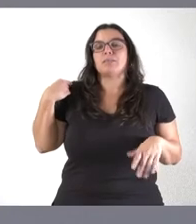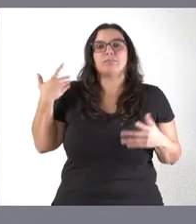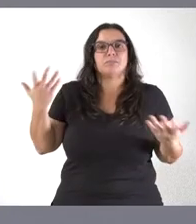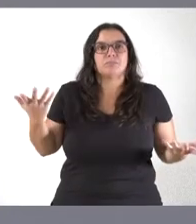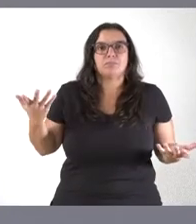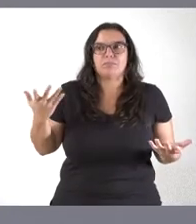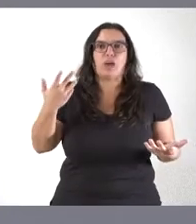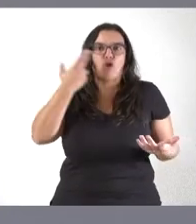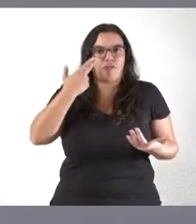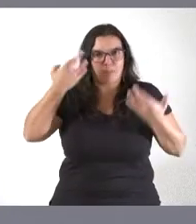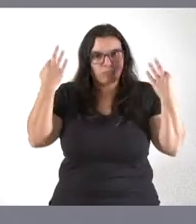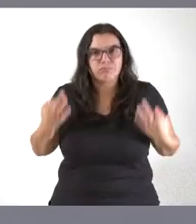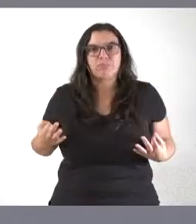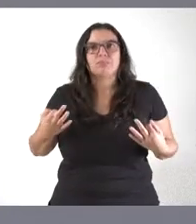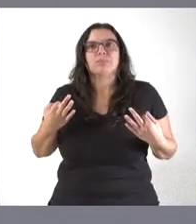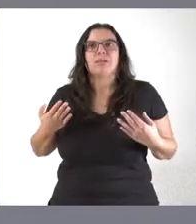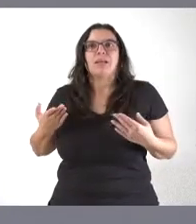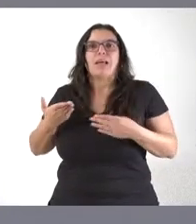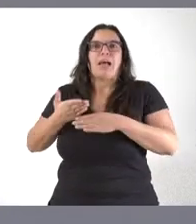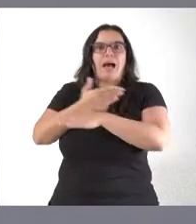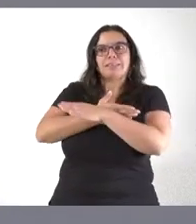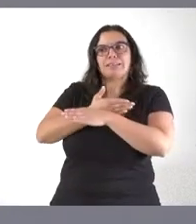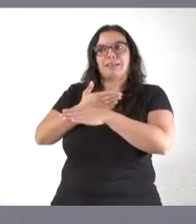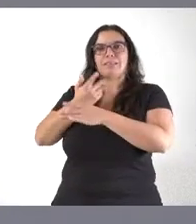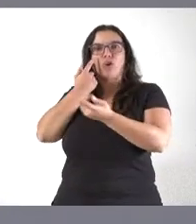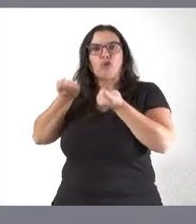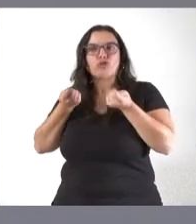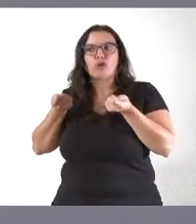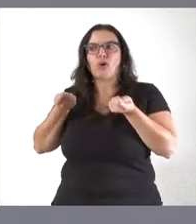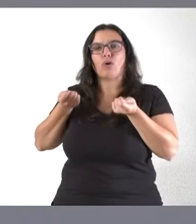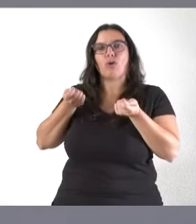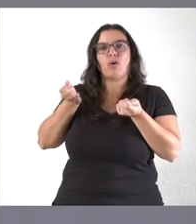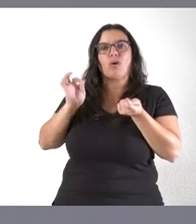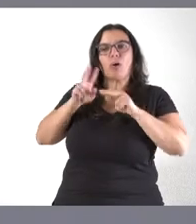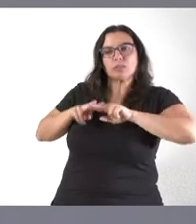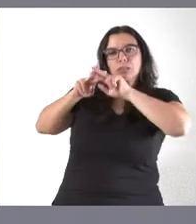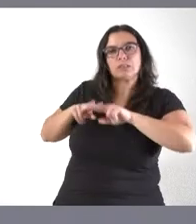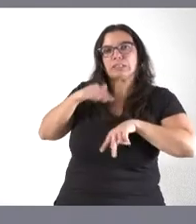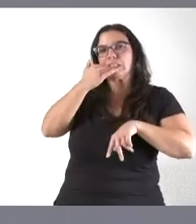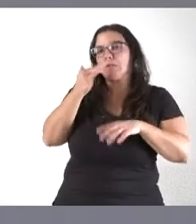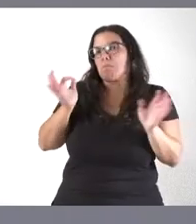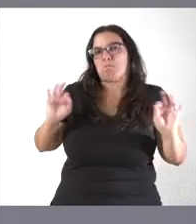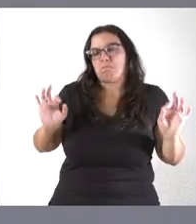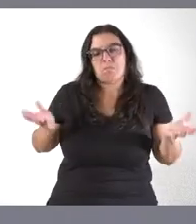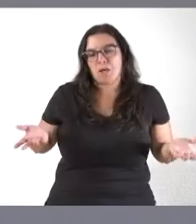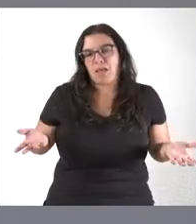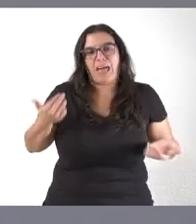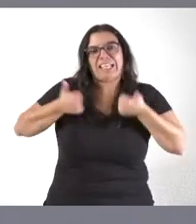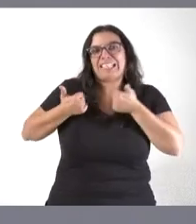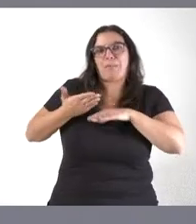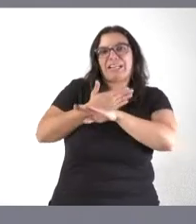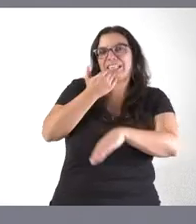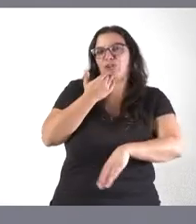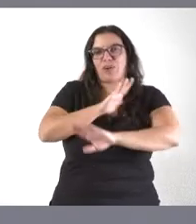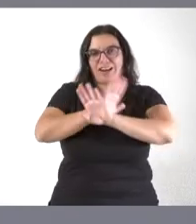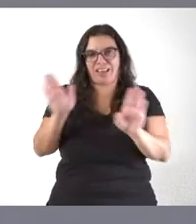o le confirmo si es esa es la expresión que no está sometida a la intervención a ningún tipo de control ni de examen previo si es